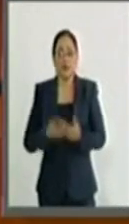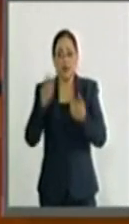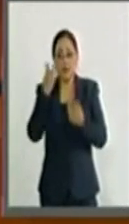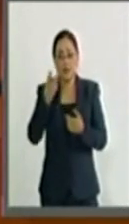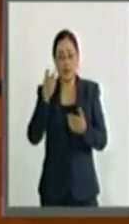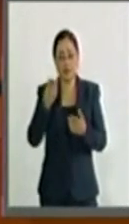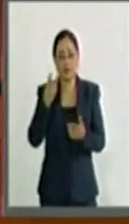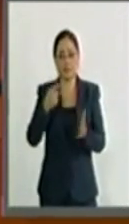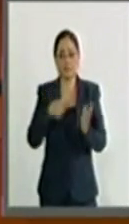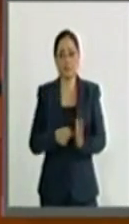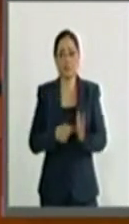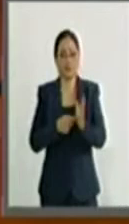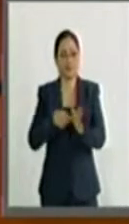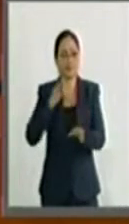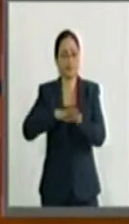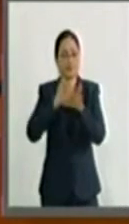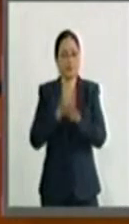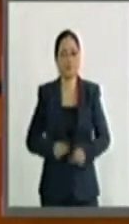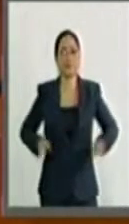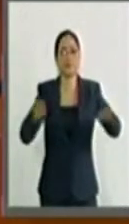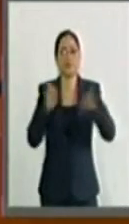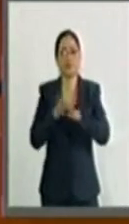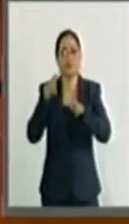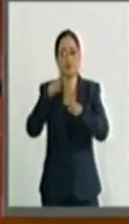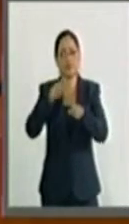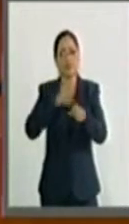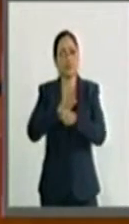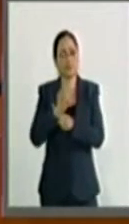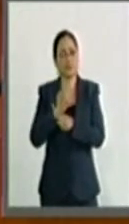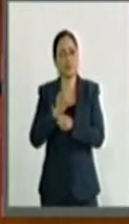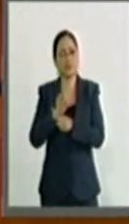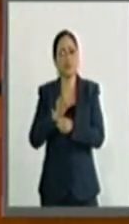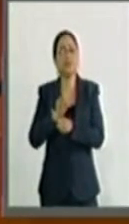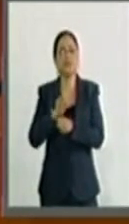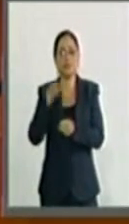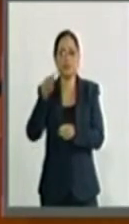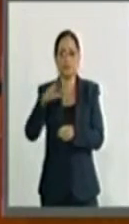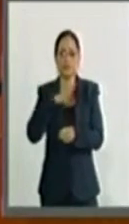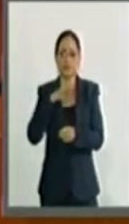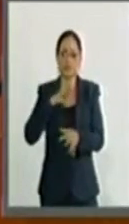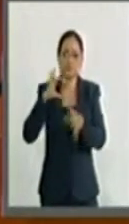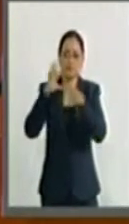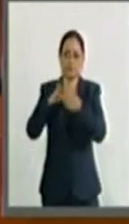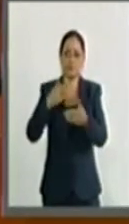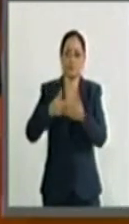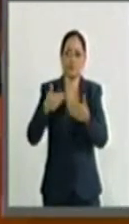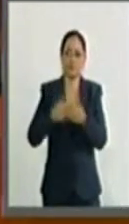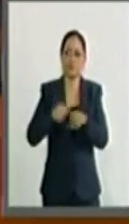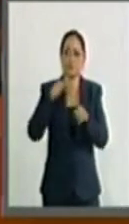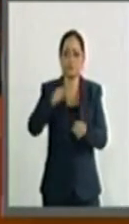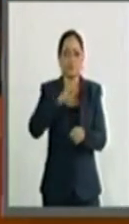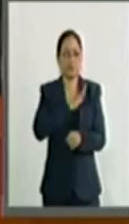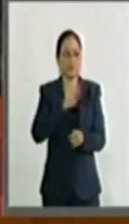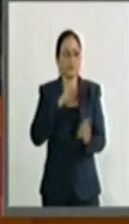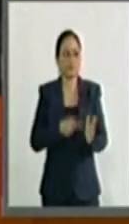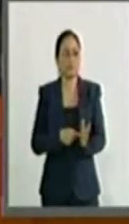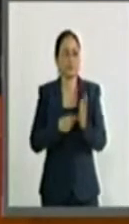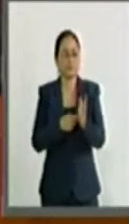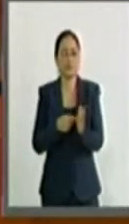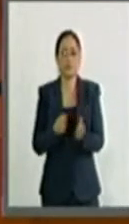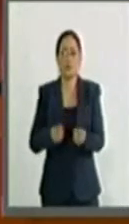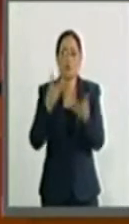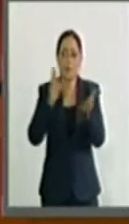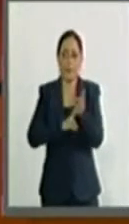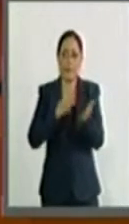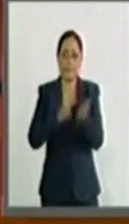cobra aún mayor importancia, sobre todo en la coyuntura actual, donde el precio de la mezcla